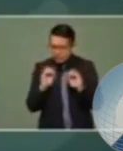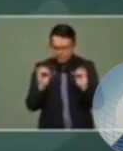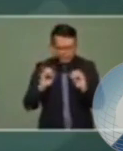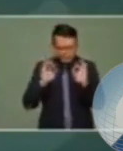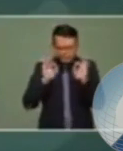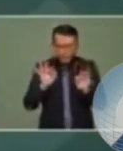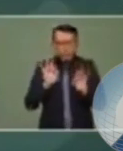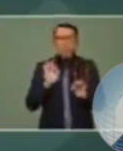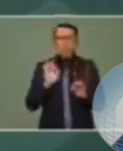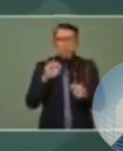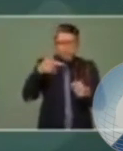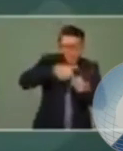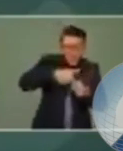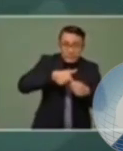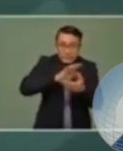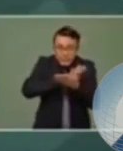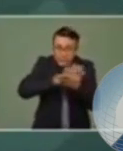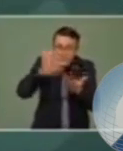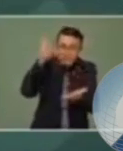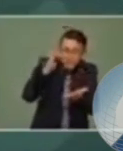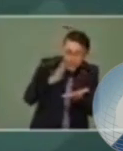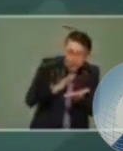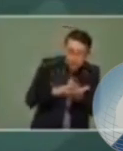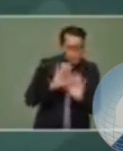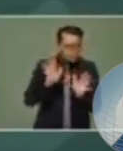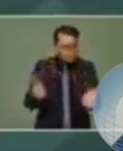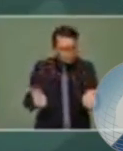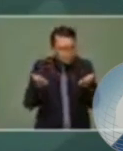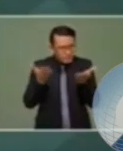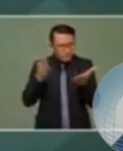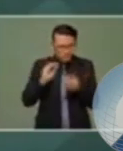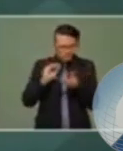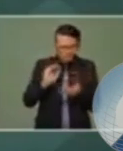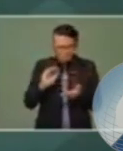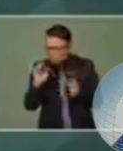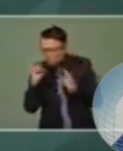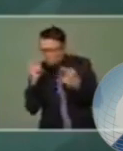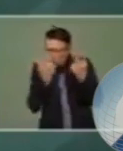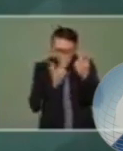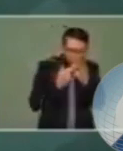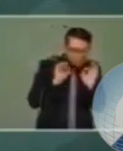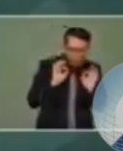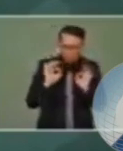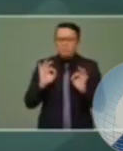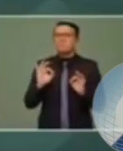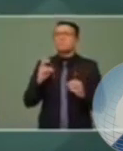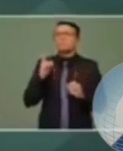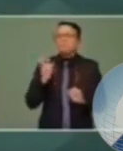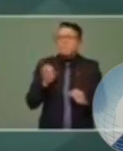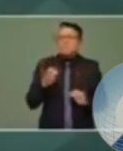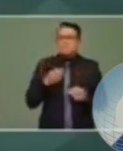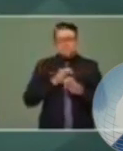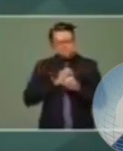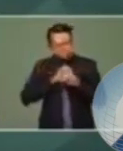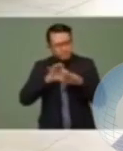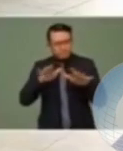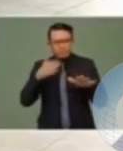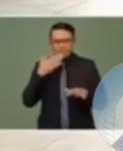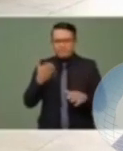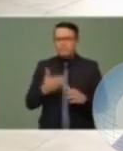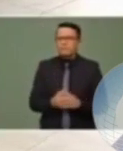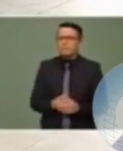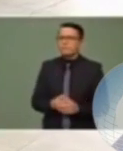gasolina que nos falte él dice que nos faltan los combustibles pero eso es para mañana